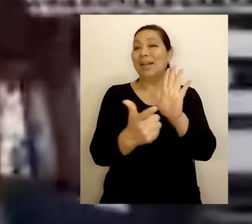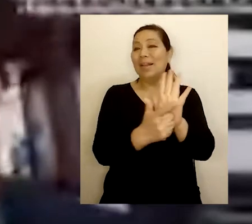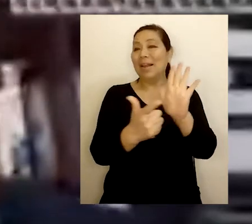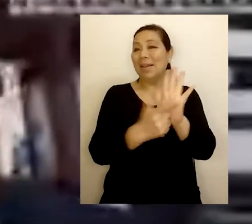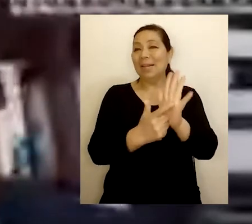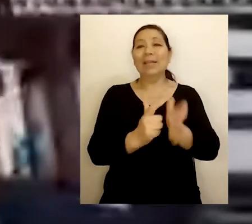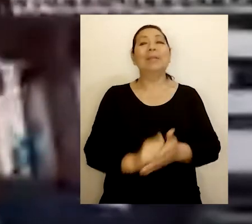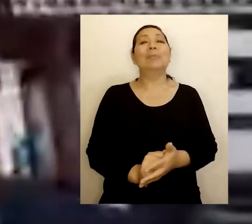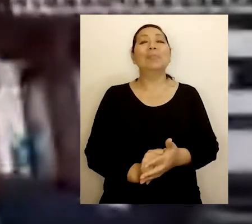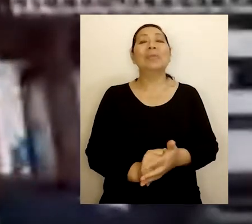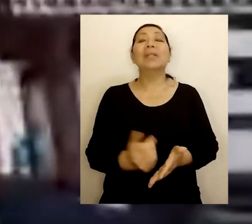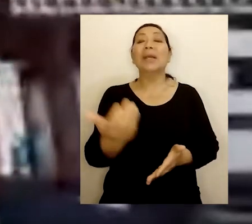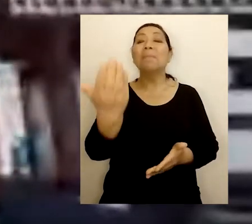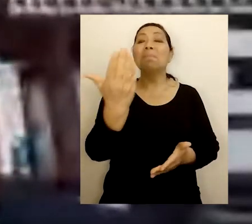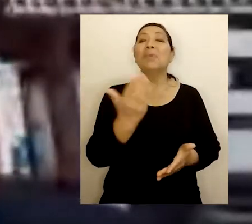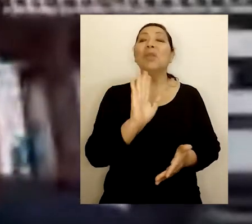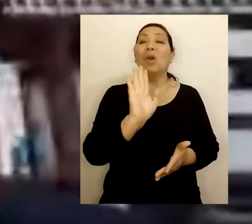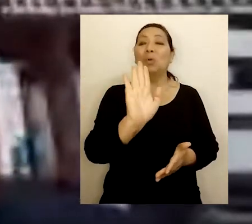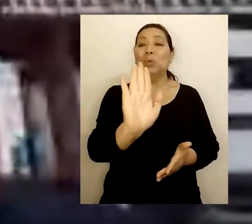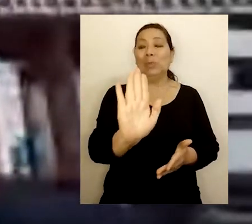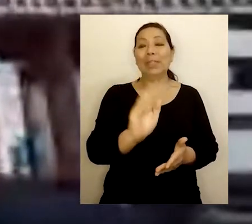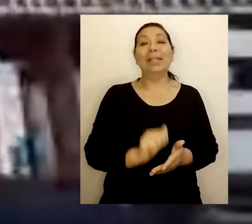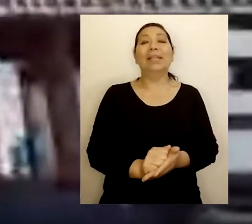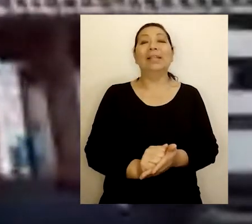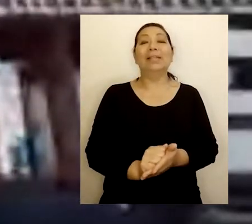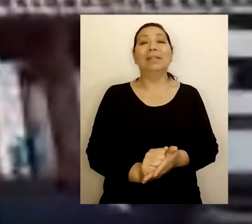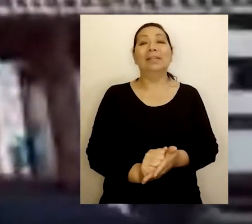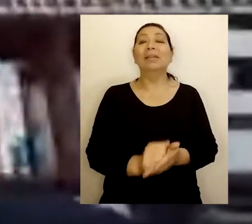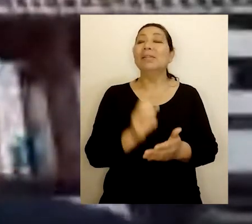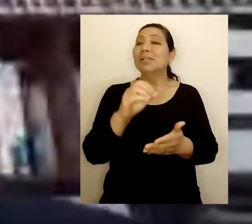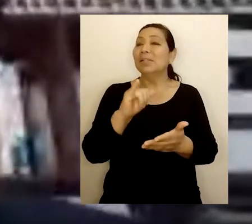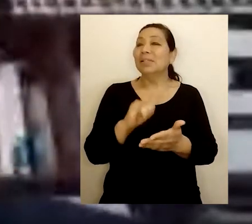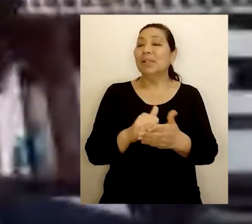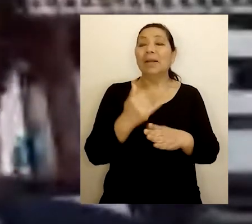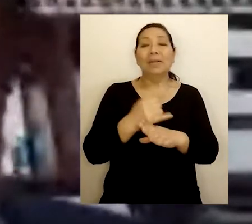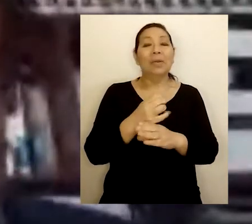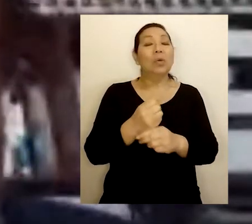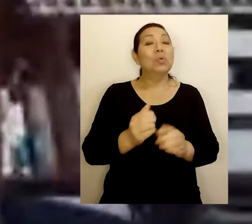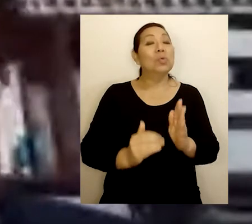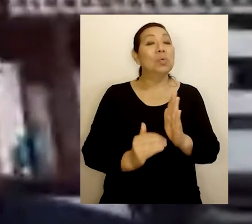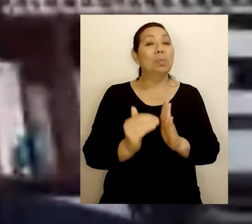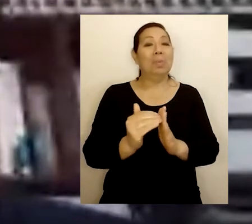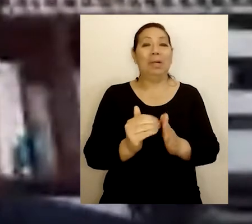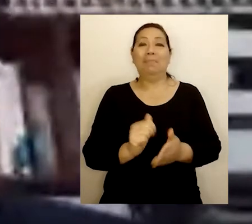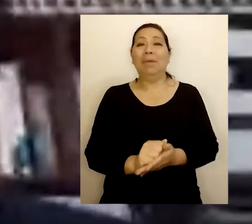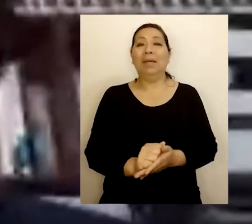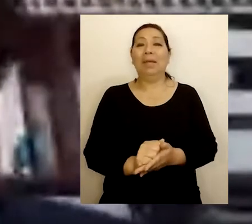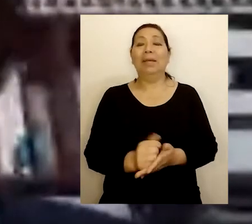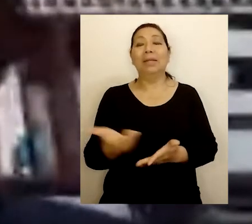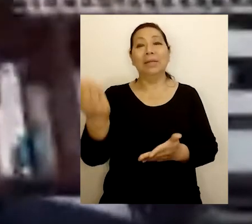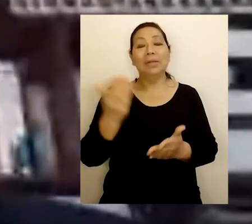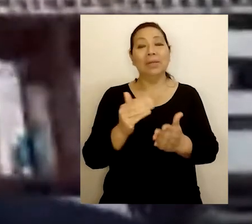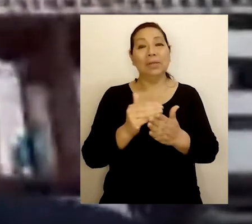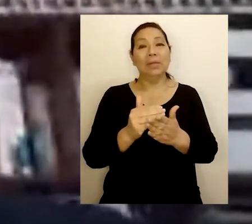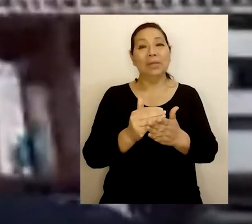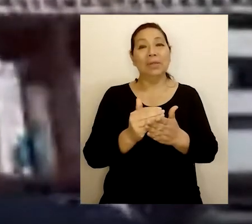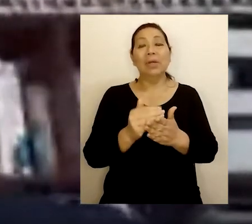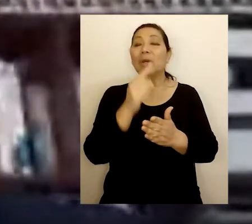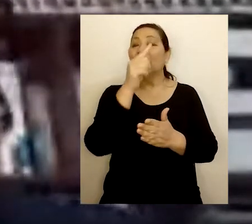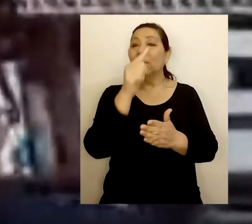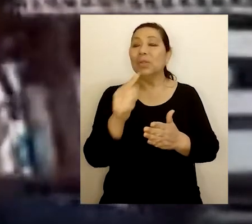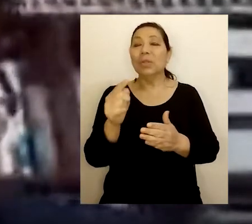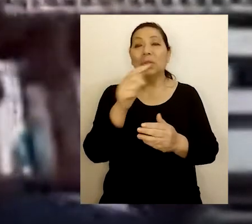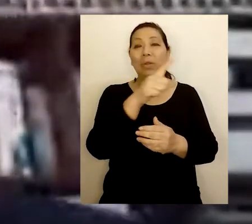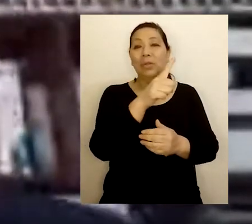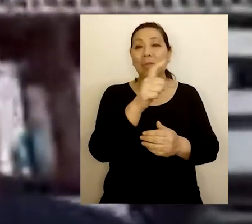estas consideraciones solicito, señora Presidente, se deje sin efecto la ejecutoria suprema recaída en el recurso de